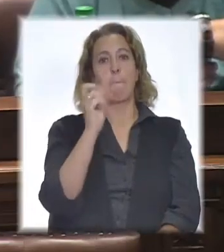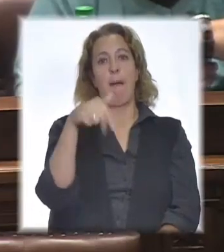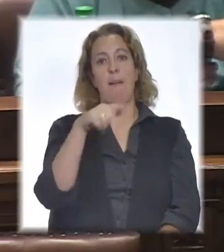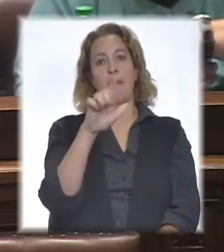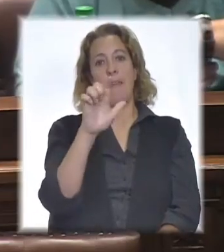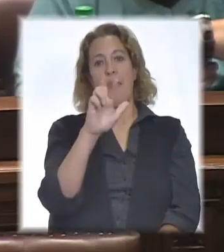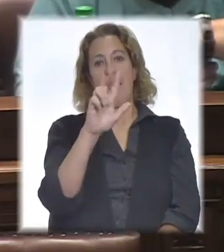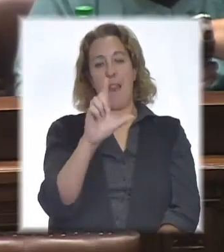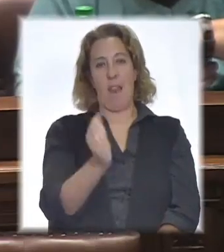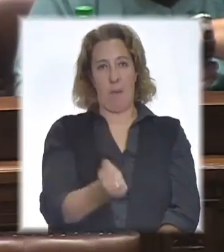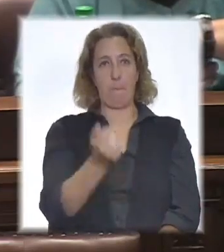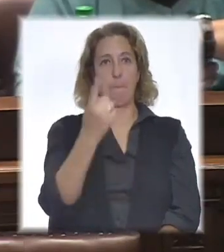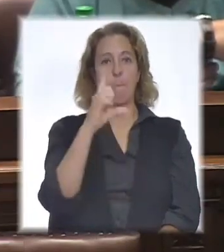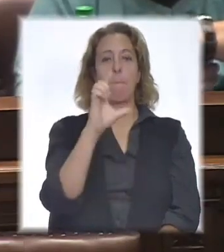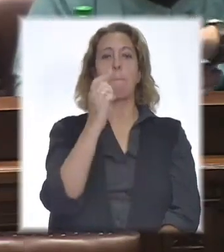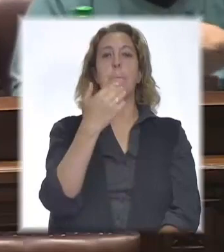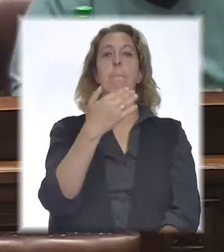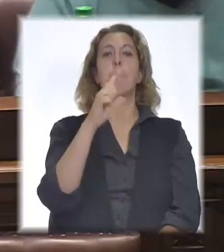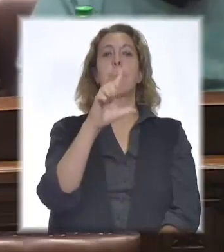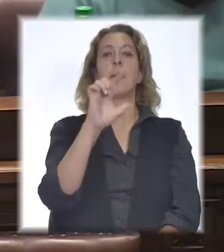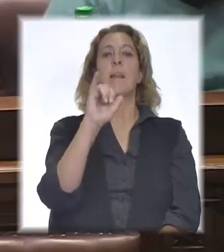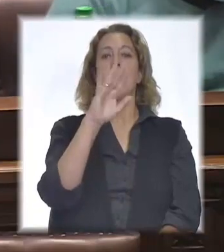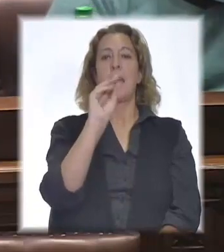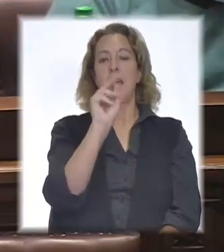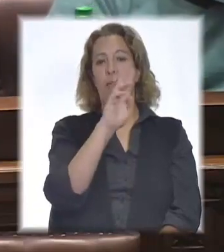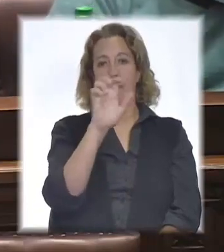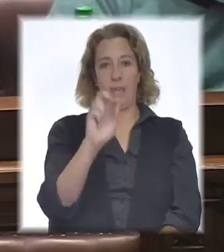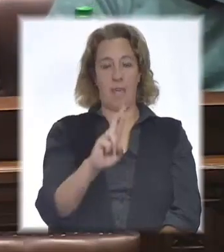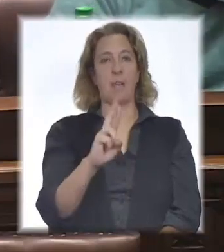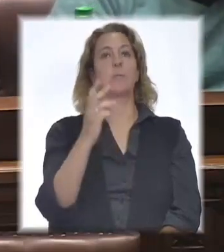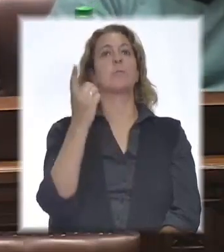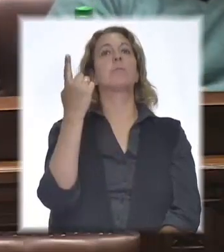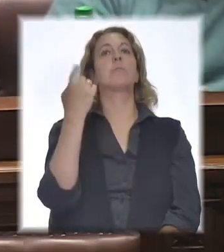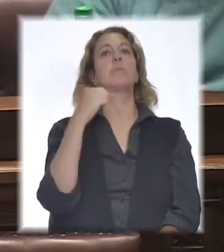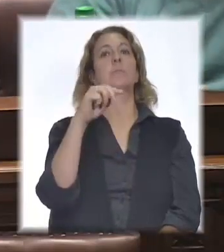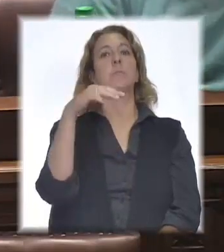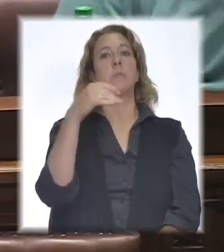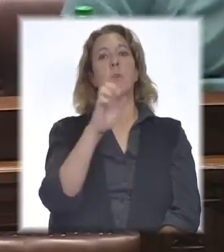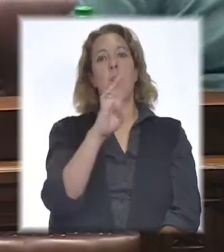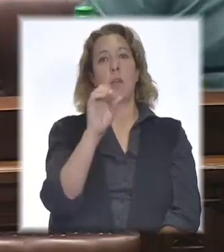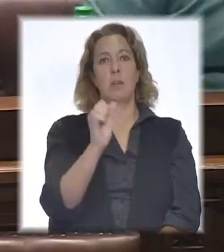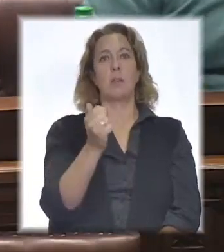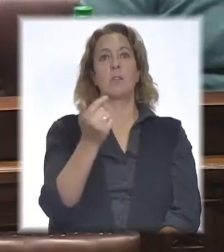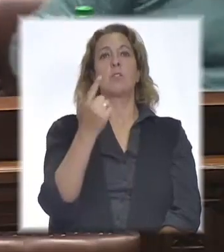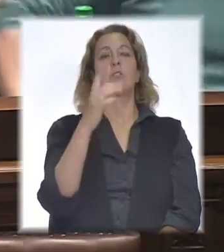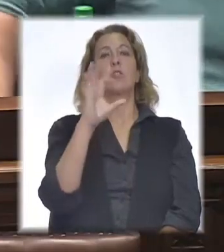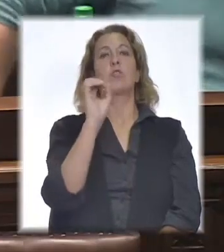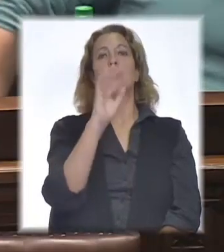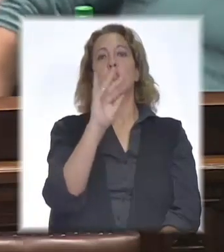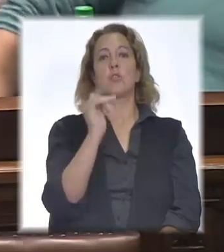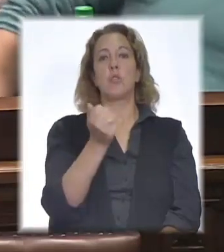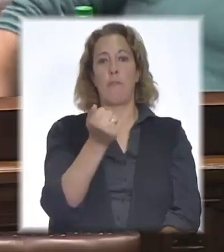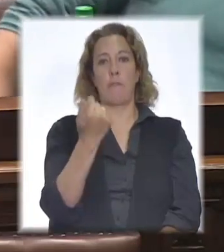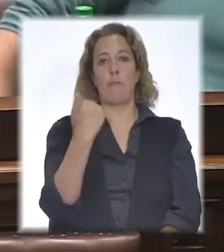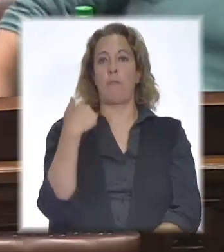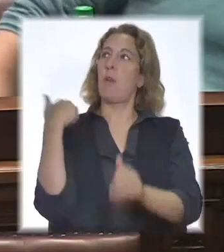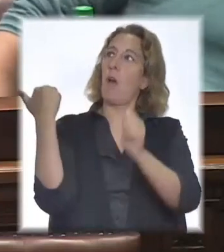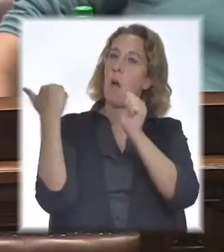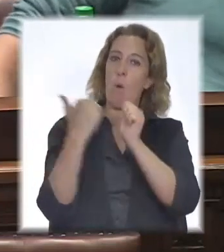lakers a lourdes y salva a numa moraes ya sofía corti que nos acompañan